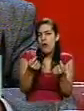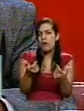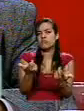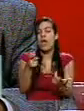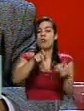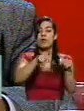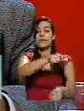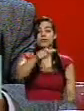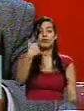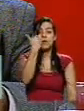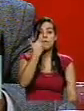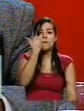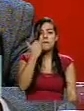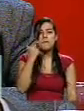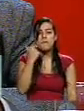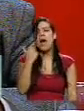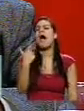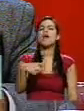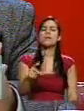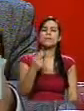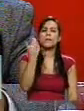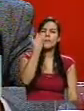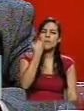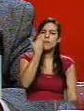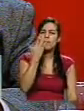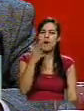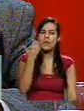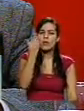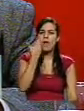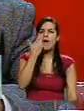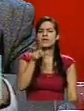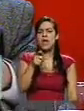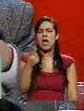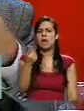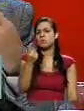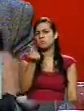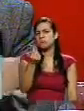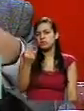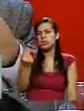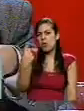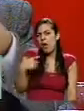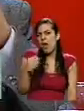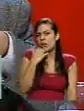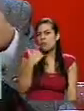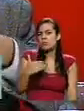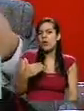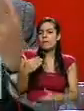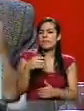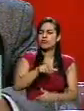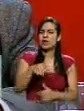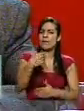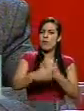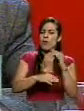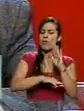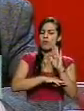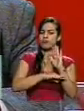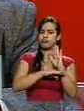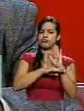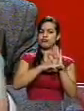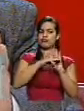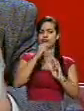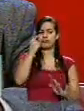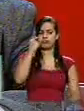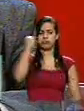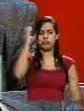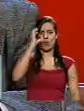eran poseedores de cierta, digamos, de cierta riqueza. Esa gente fue madurando una conciencia de clase desde